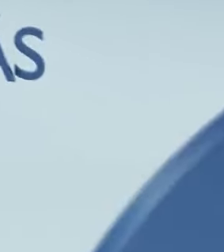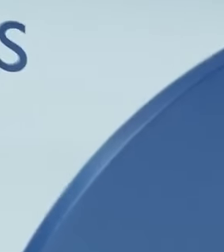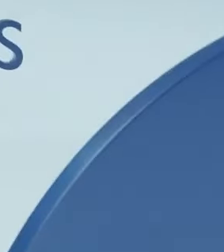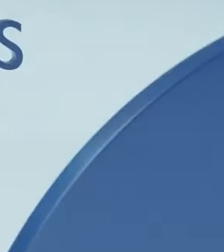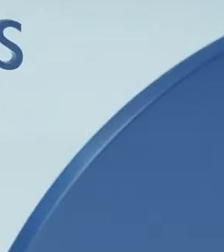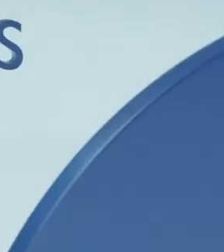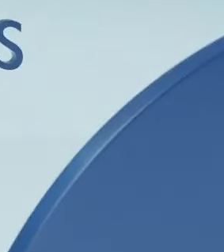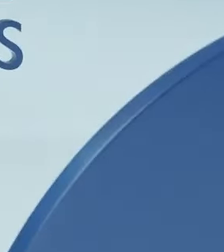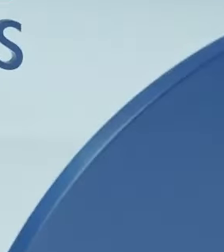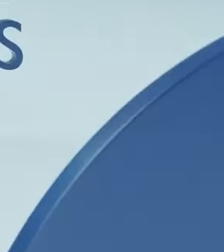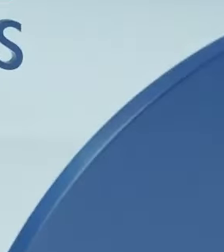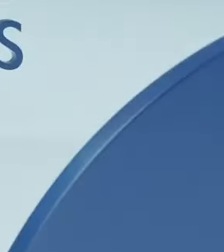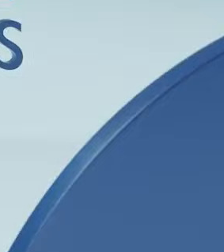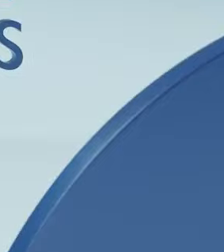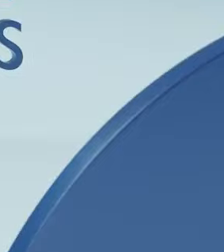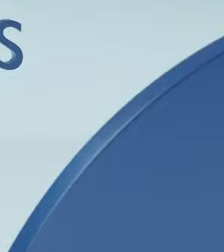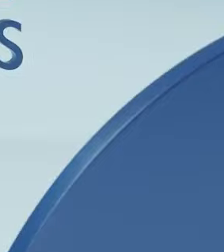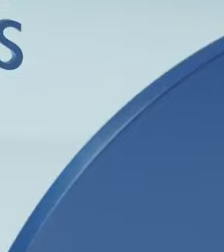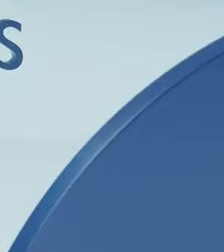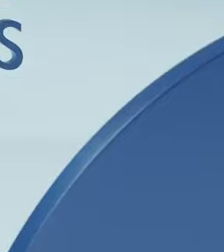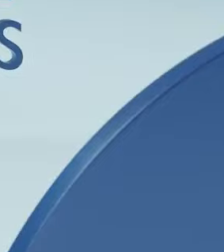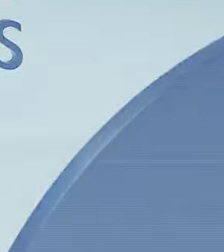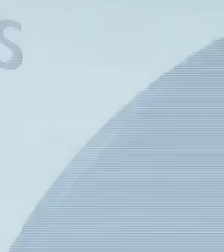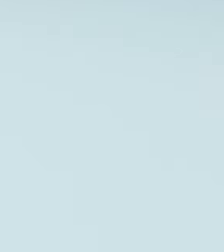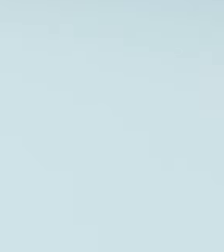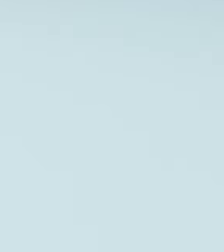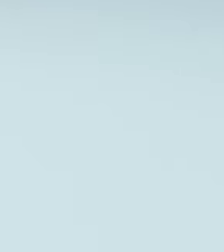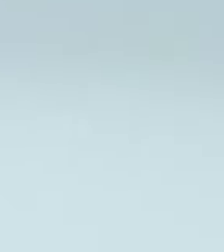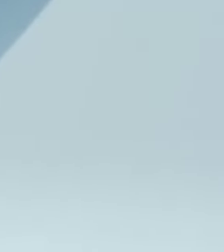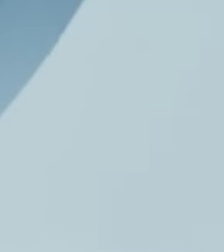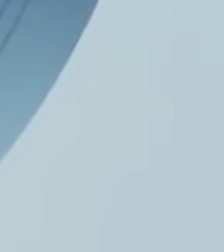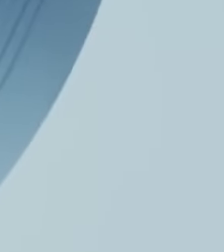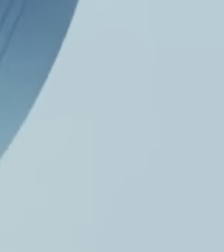Guatemala TV, que nadie se quede atrás.